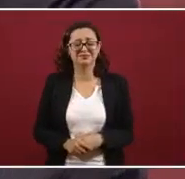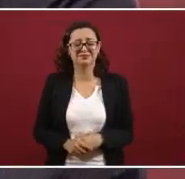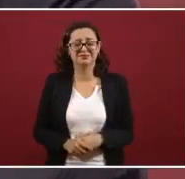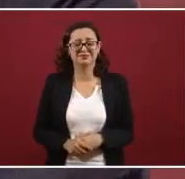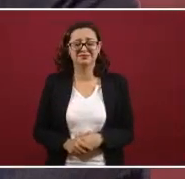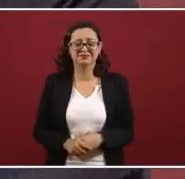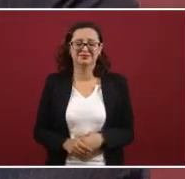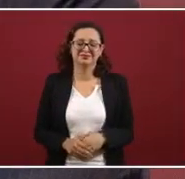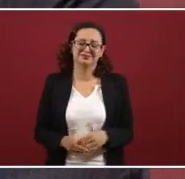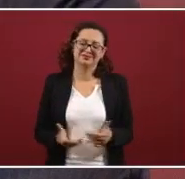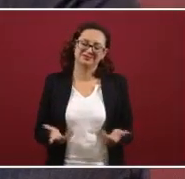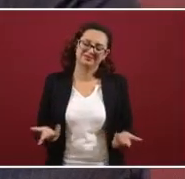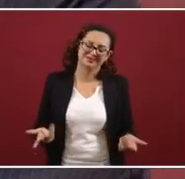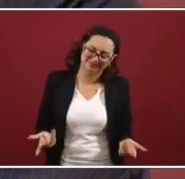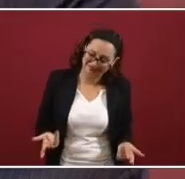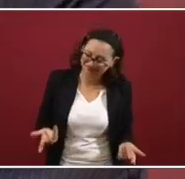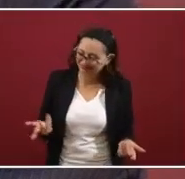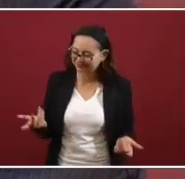se pasa